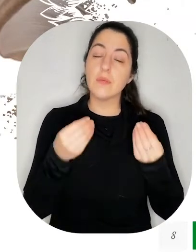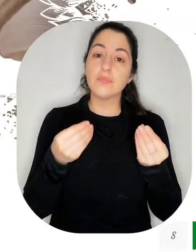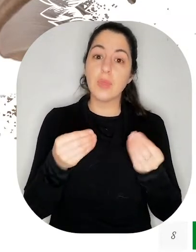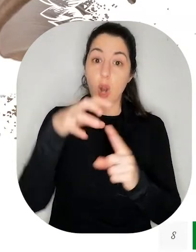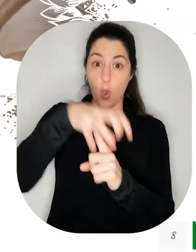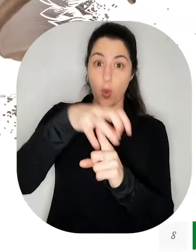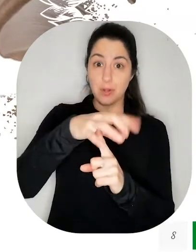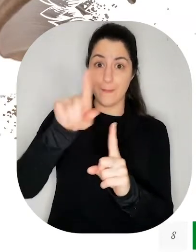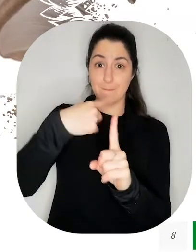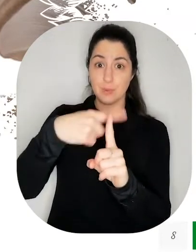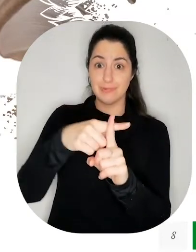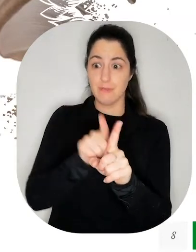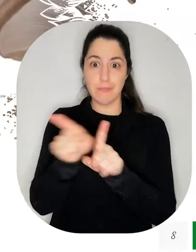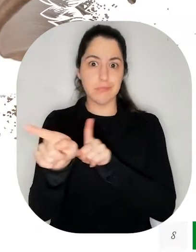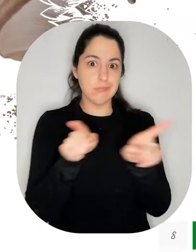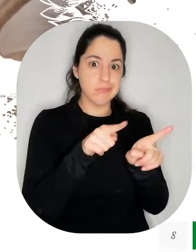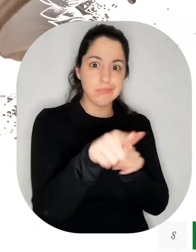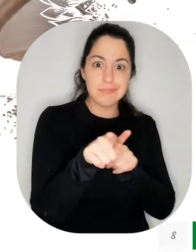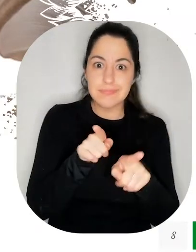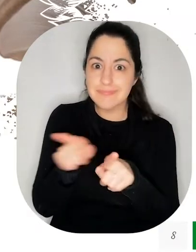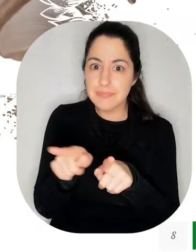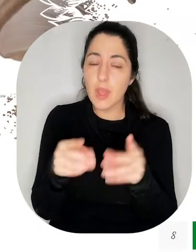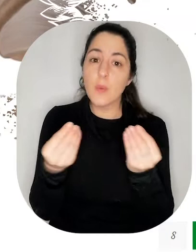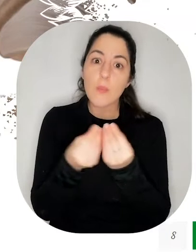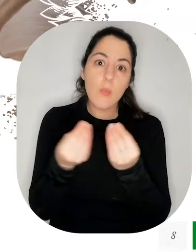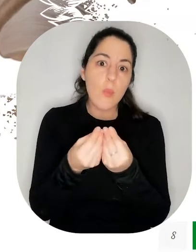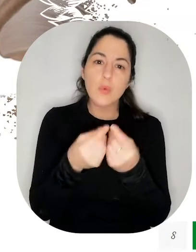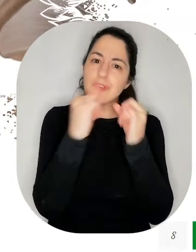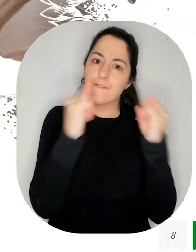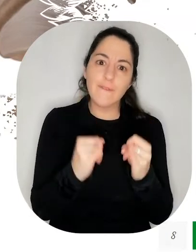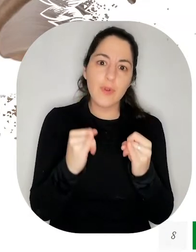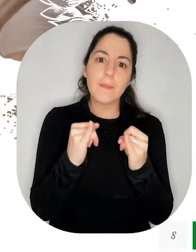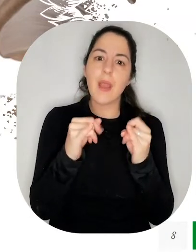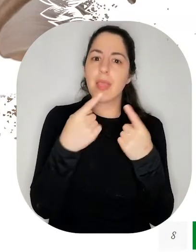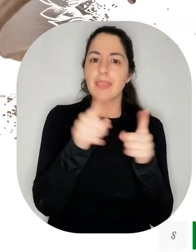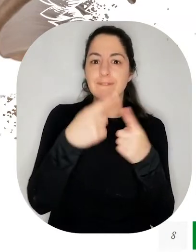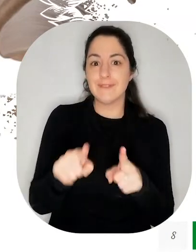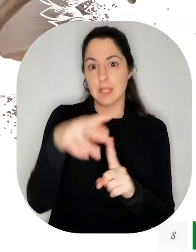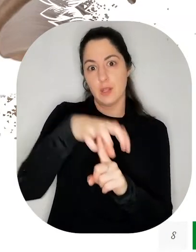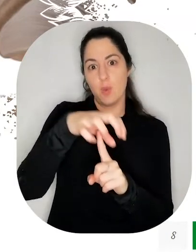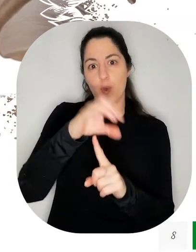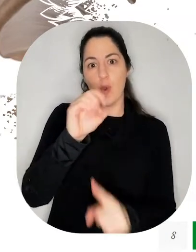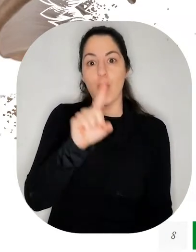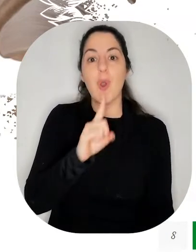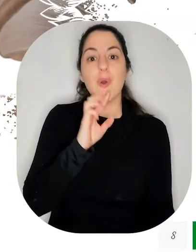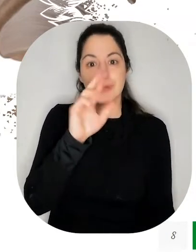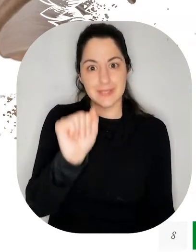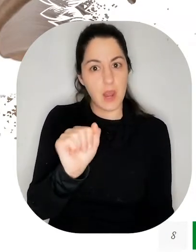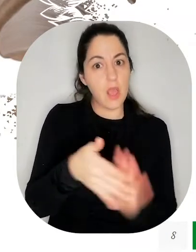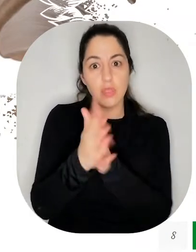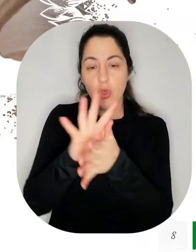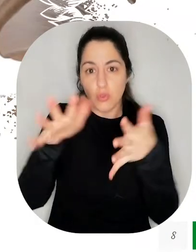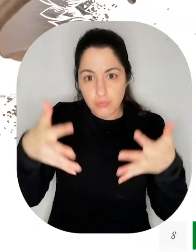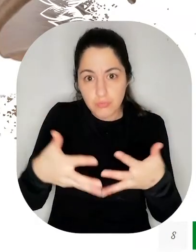Es muy multidireccional y por muchas vías que están protegiendo, y también son distintos elementos de la